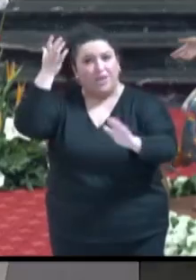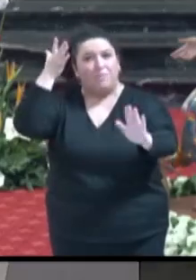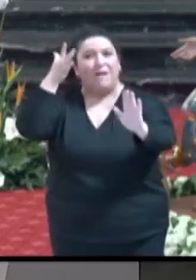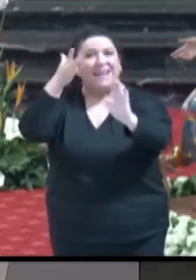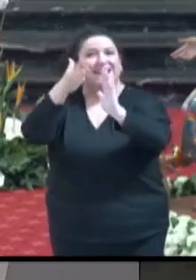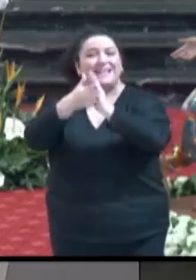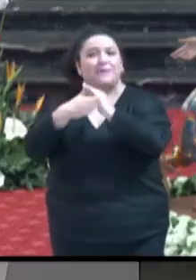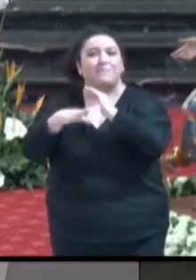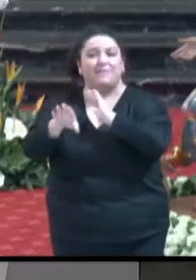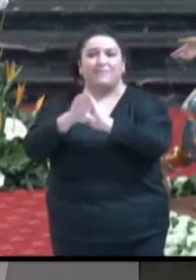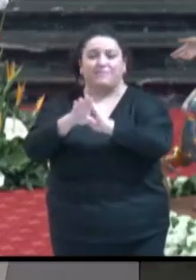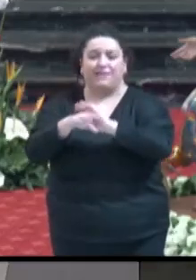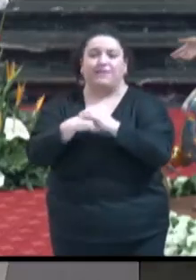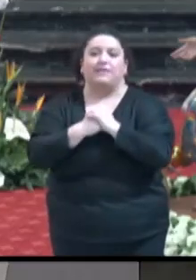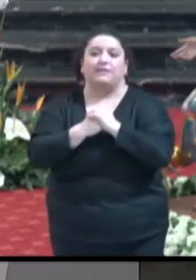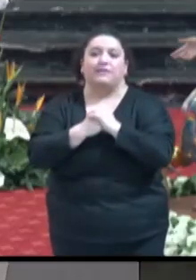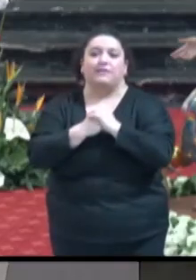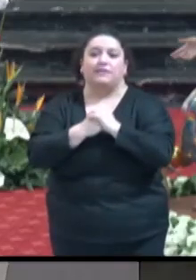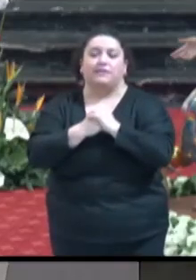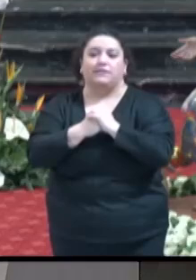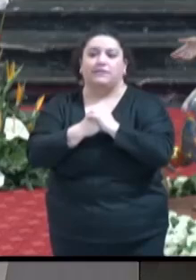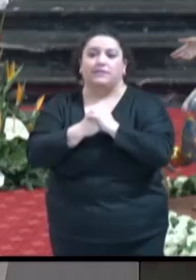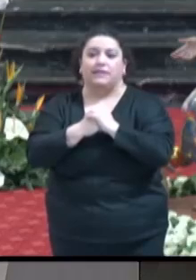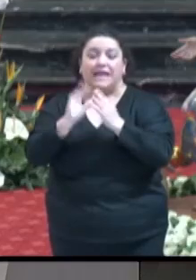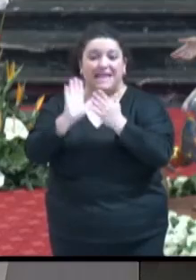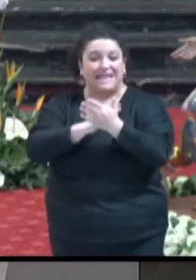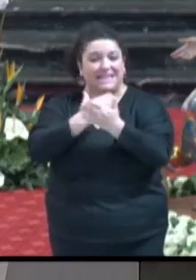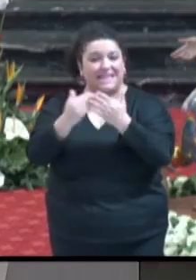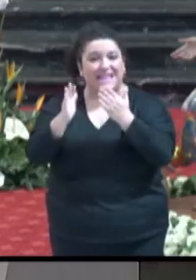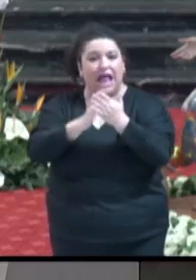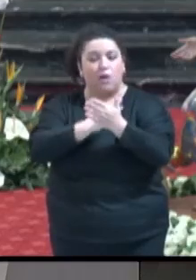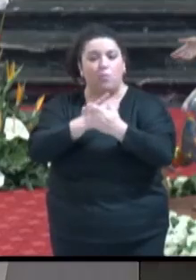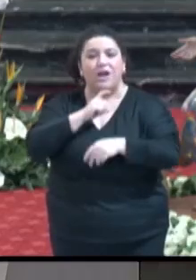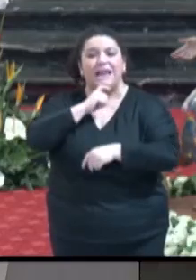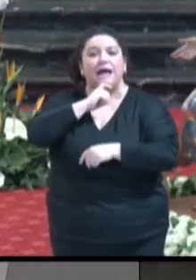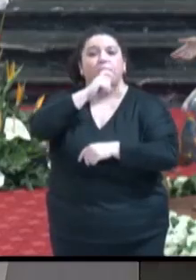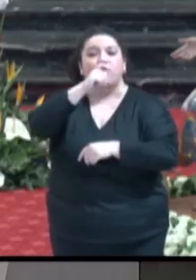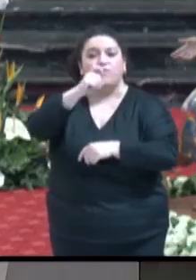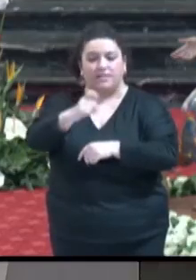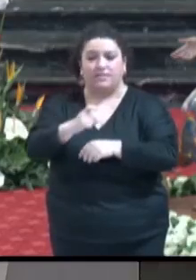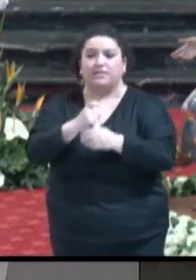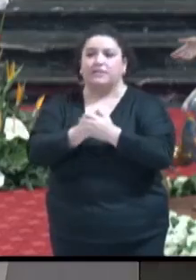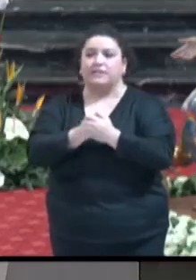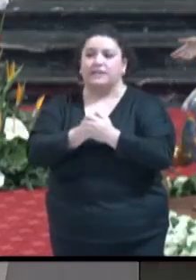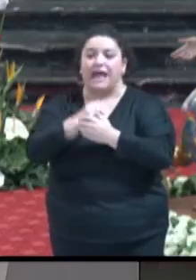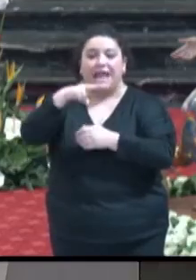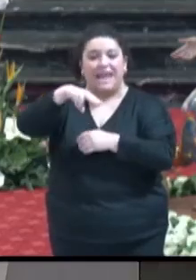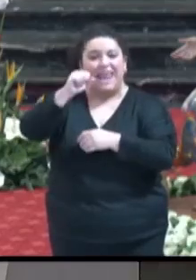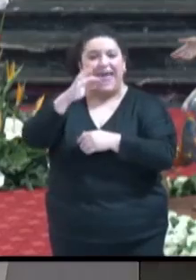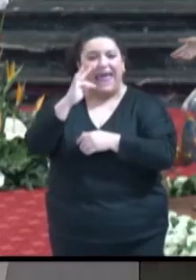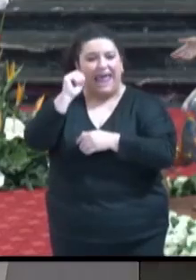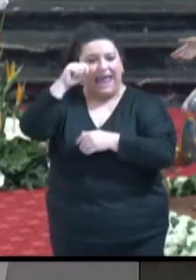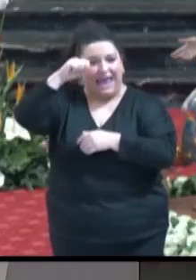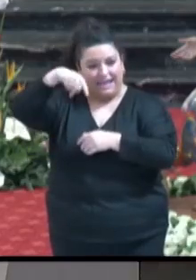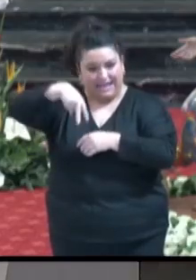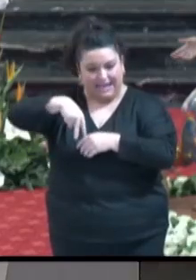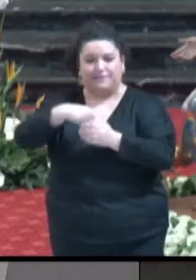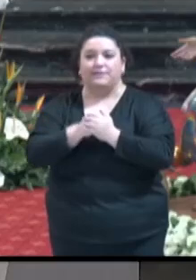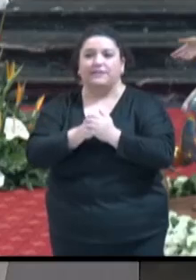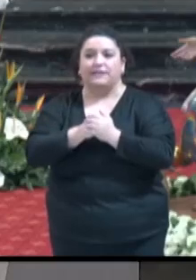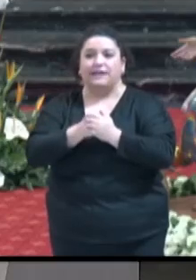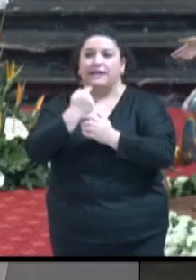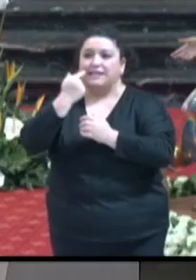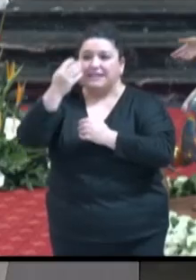siempre el salmo y la profecía de natán al